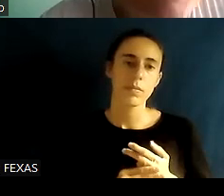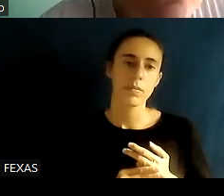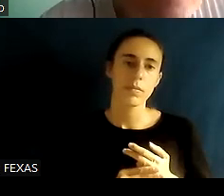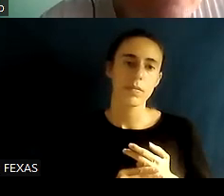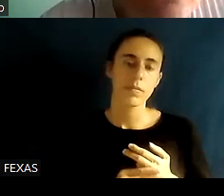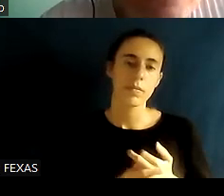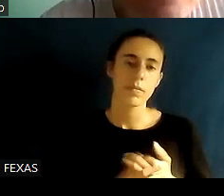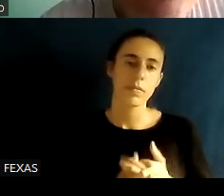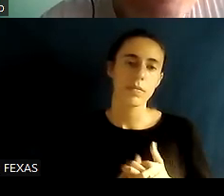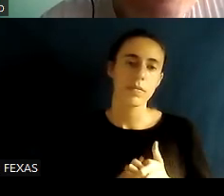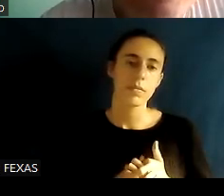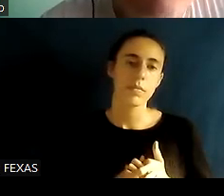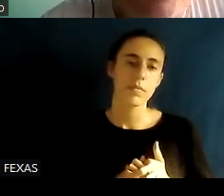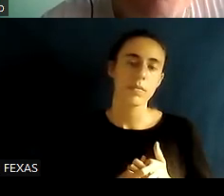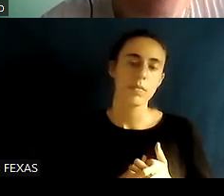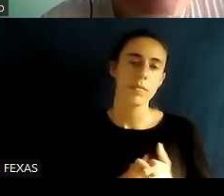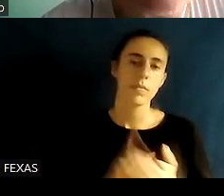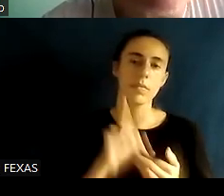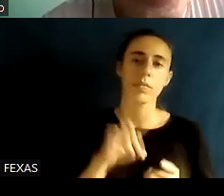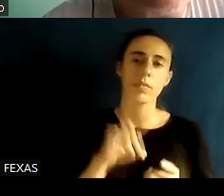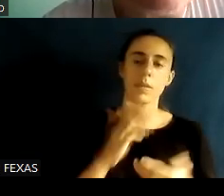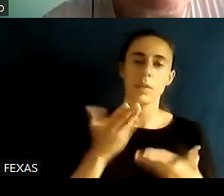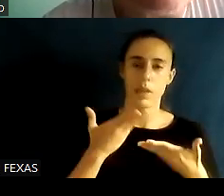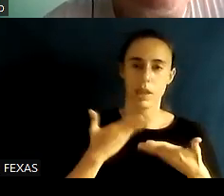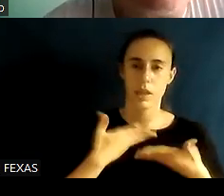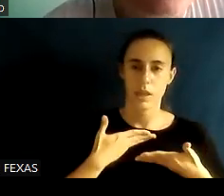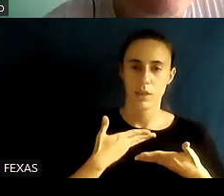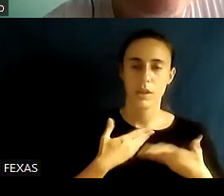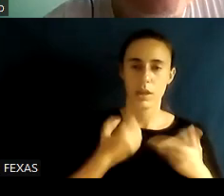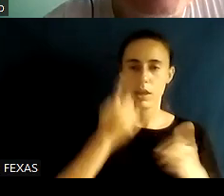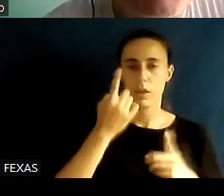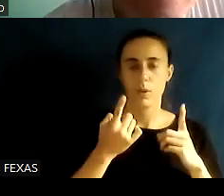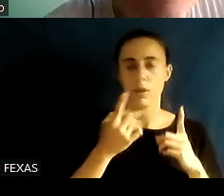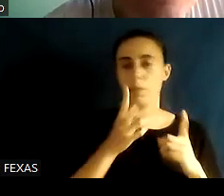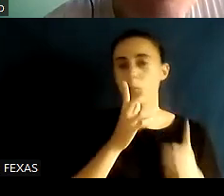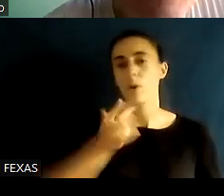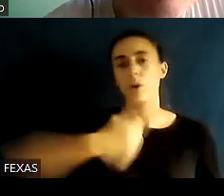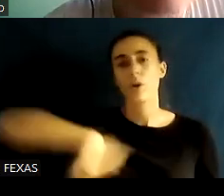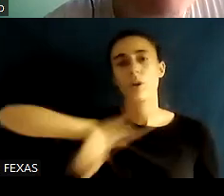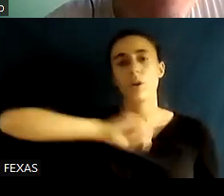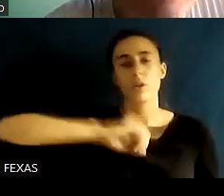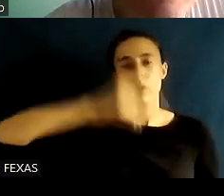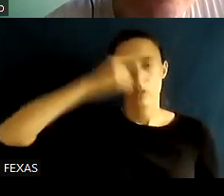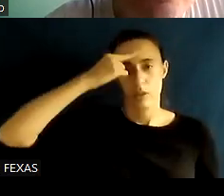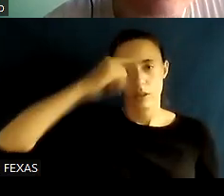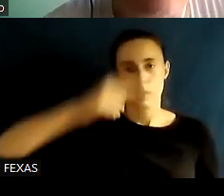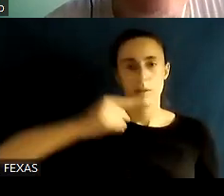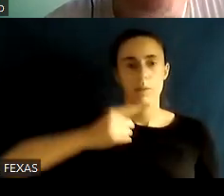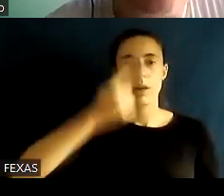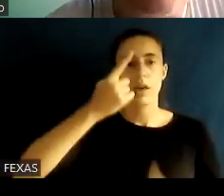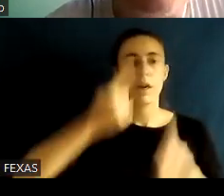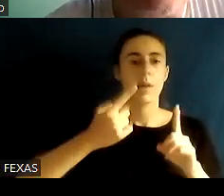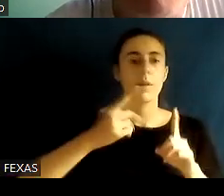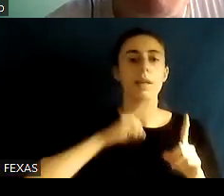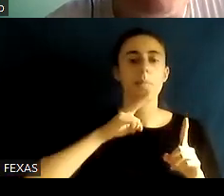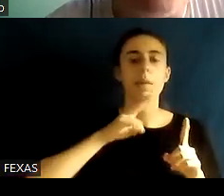Tenemos también alguna ayuda fitoterapéutica. Sabemos que hay determinadas drogas vegetales que pueden actuar